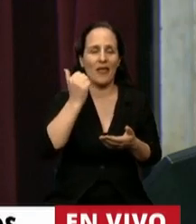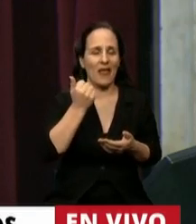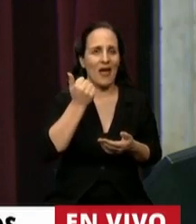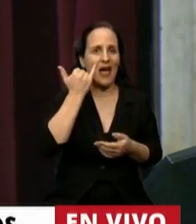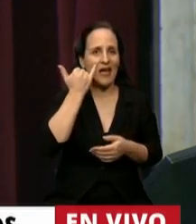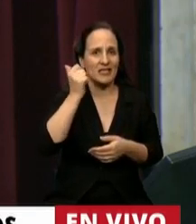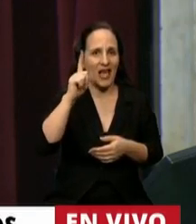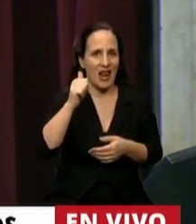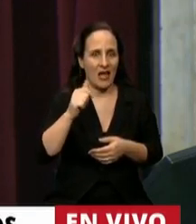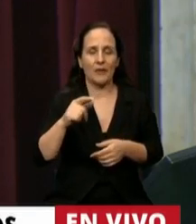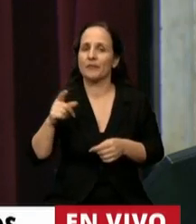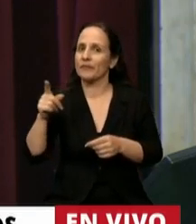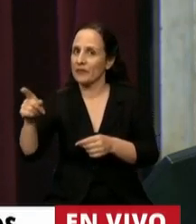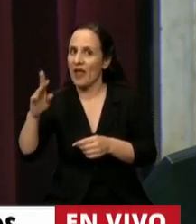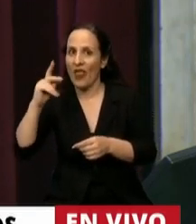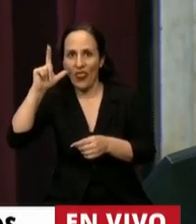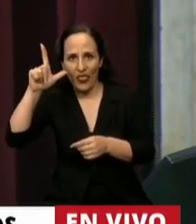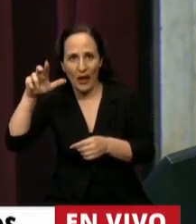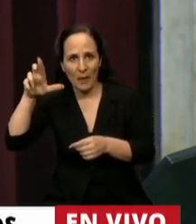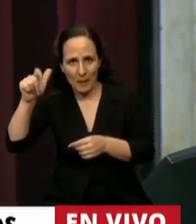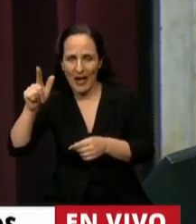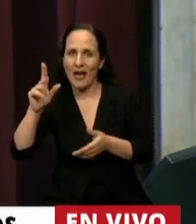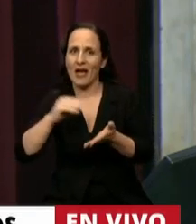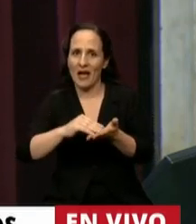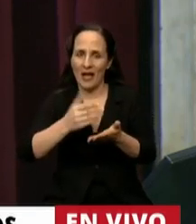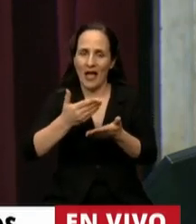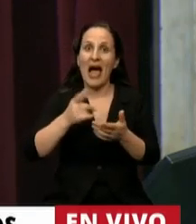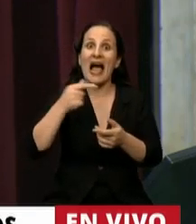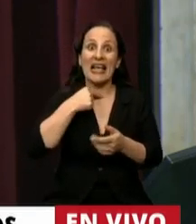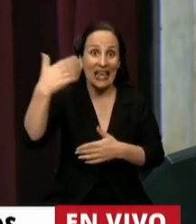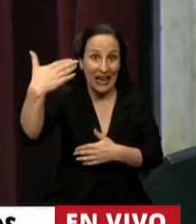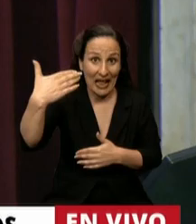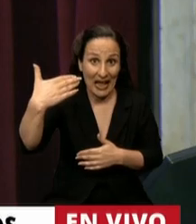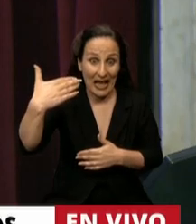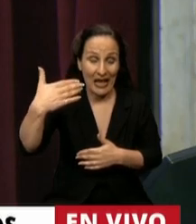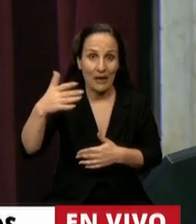Diputada del PLA, ya hice constar su abstención. Ah, quiere usar la palabra.